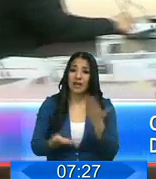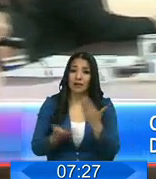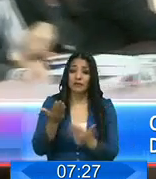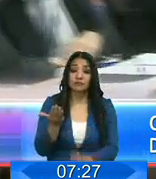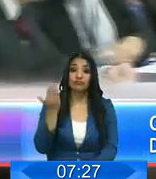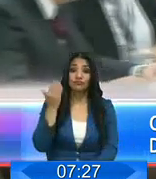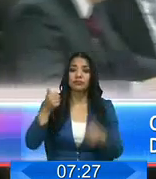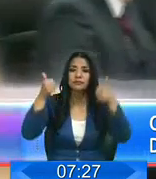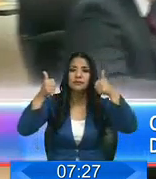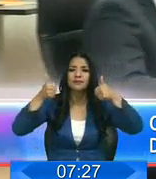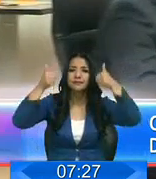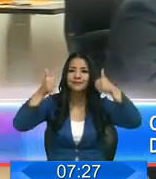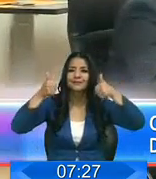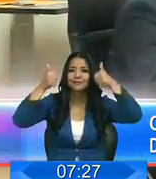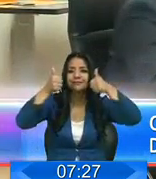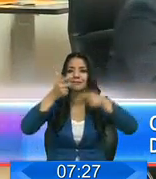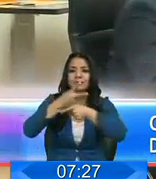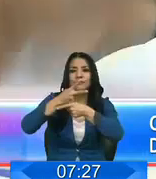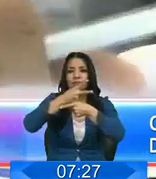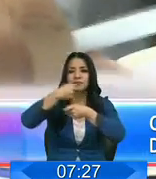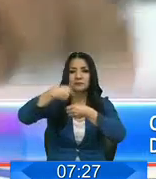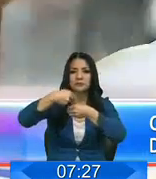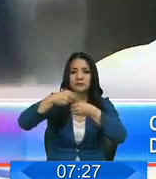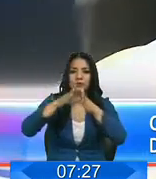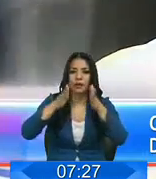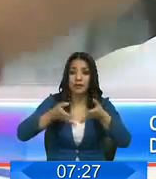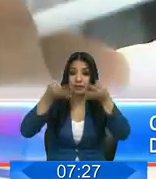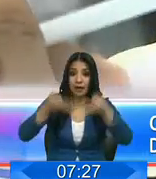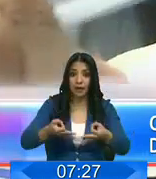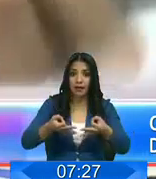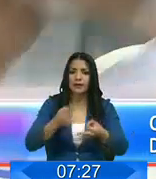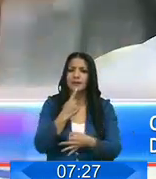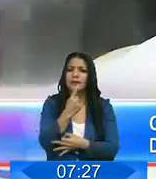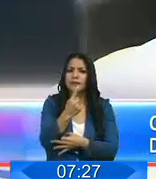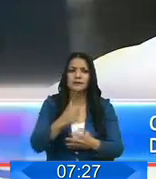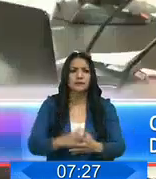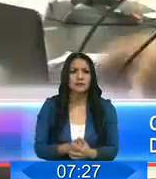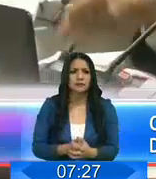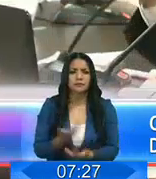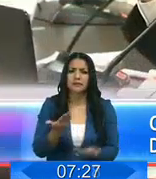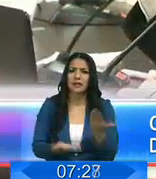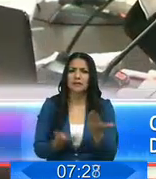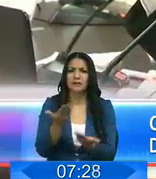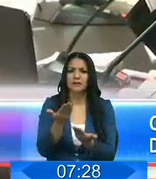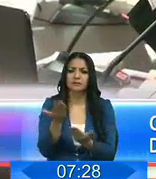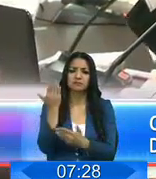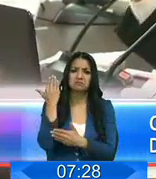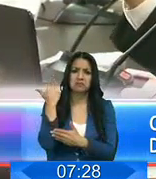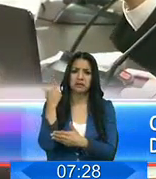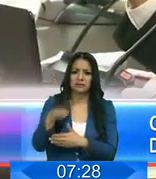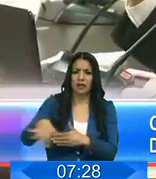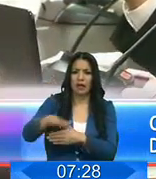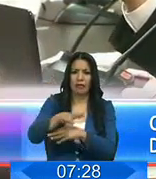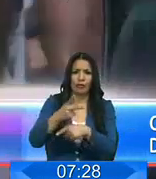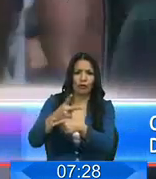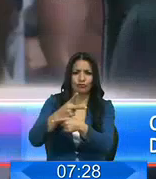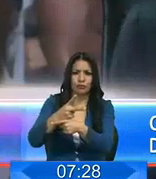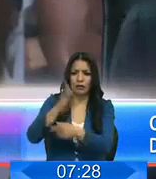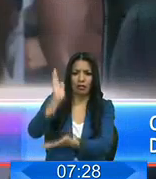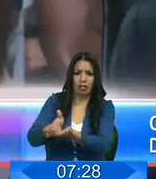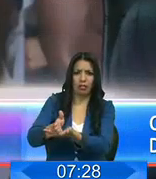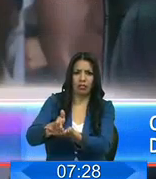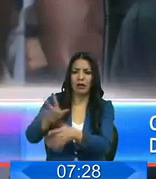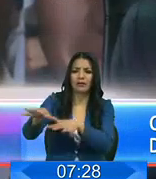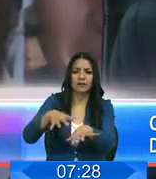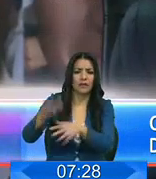por candidatos al Consejo de Participación Definitivo, que hablan de dejar sin efecto lo actuado por el transitorio. Presidente,